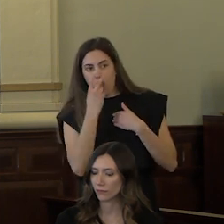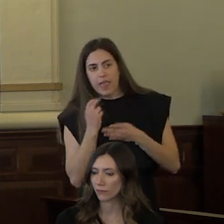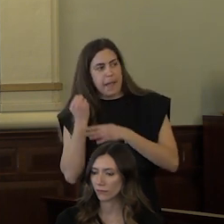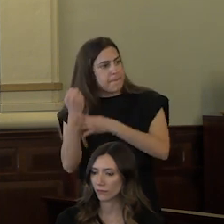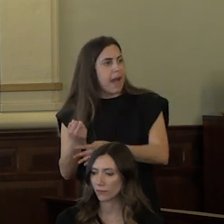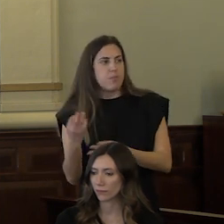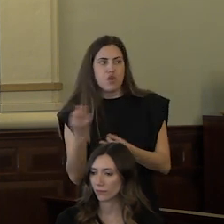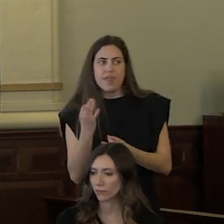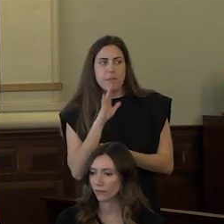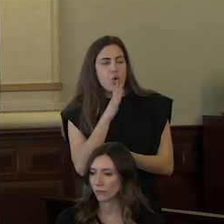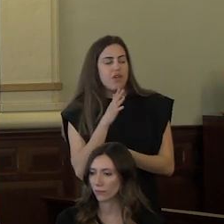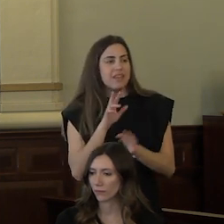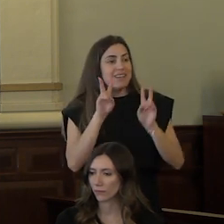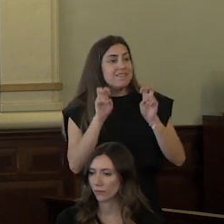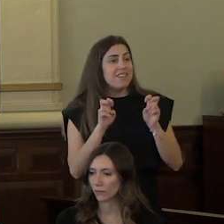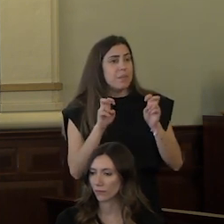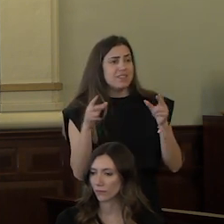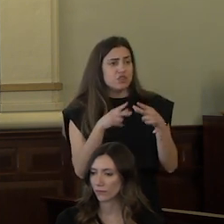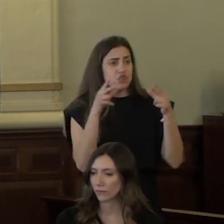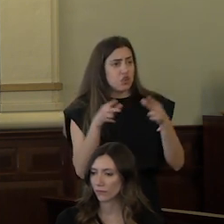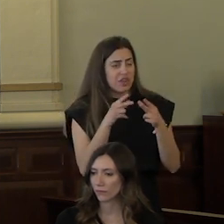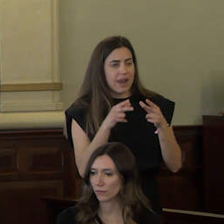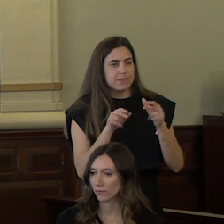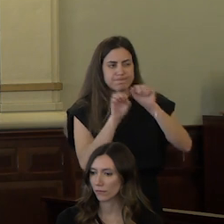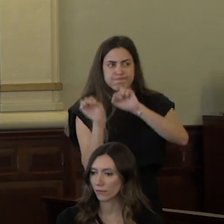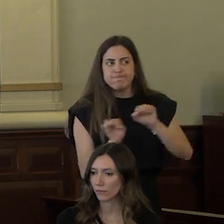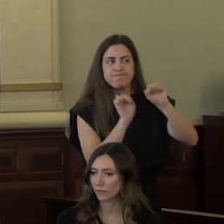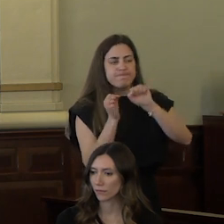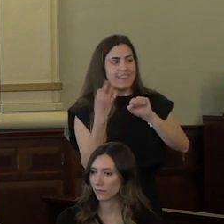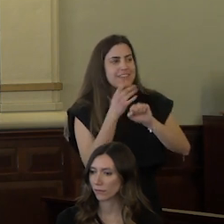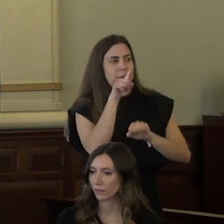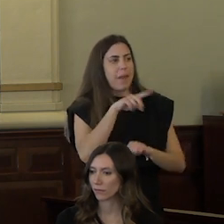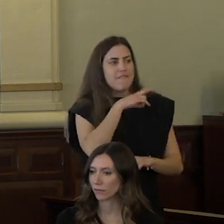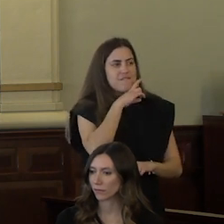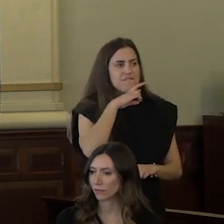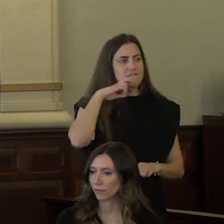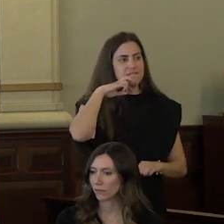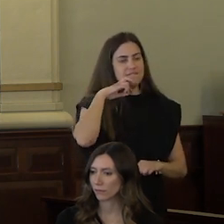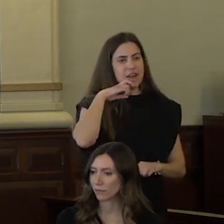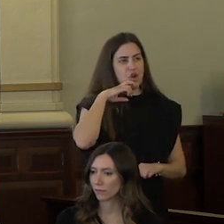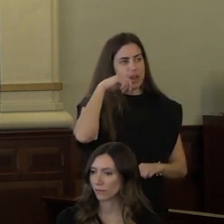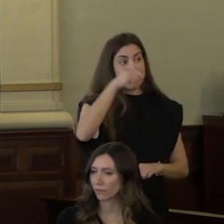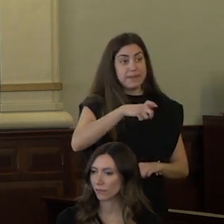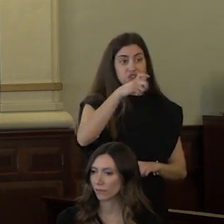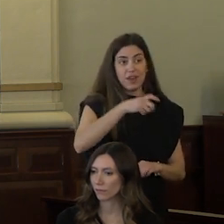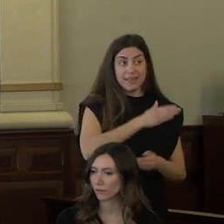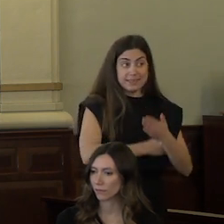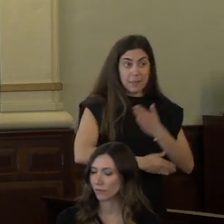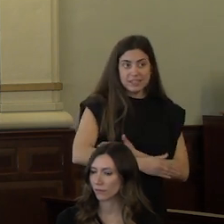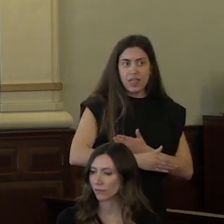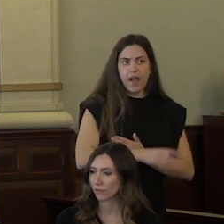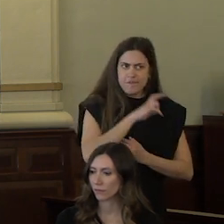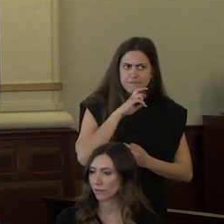hay que defender los temas sociales y fundamentalmente hay que poner en valor y dignificar a las personas con